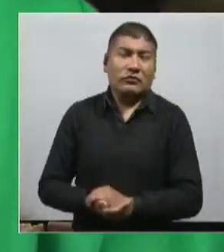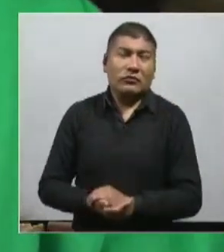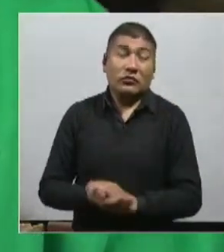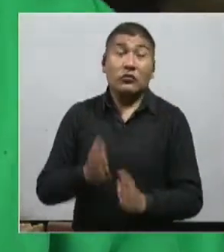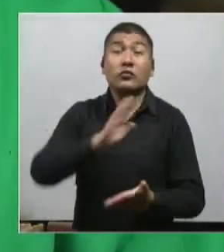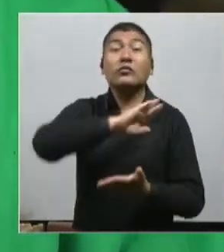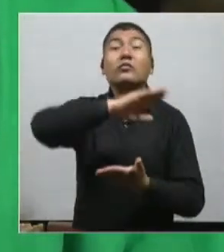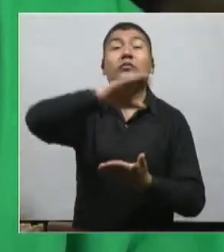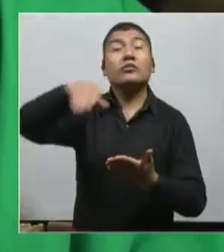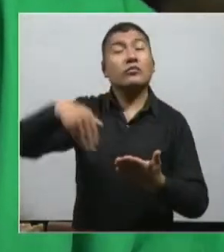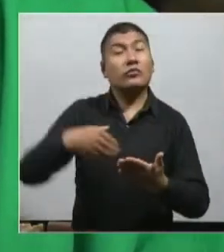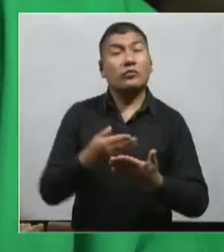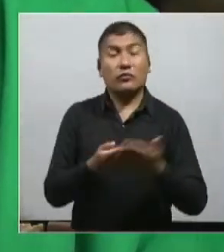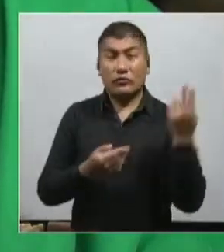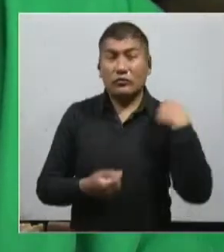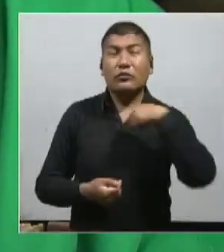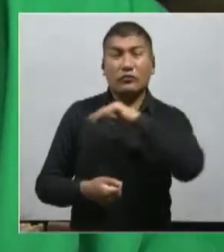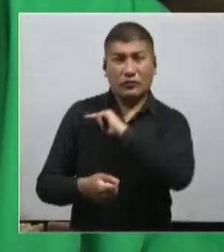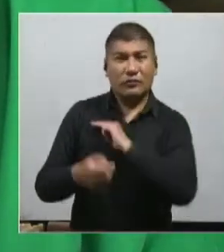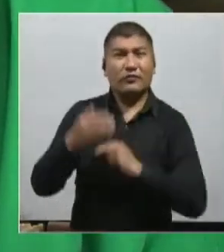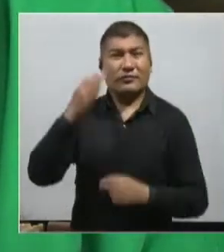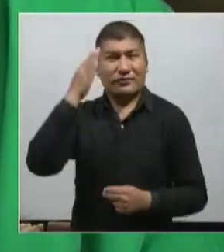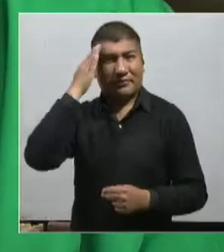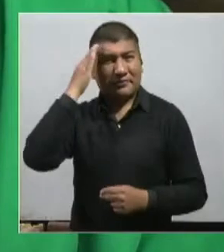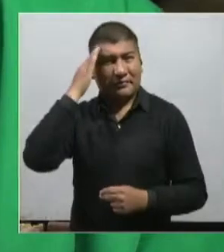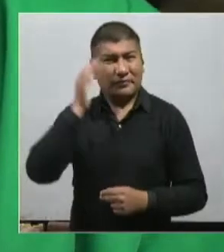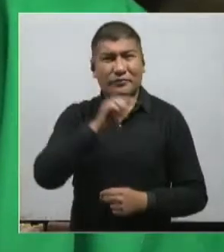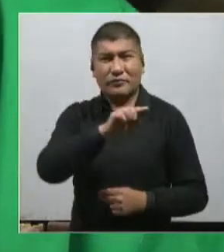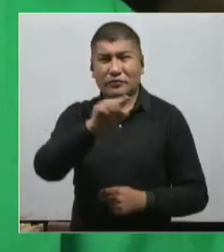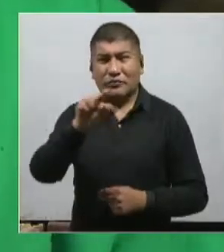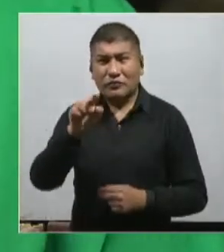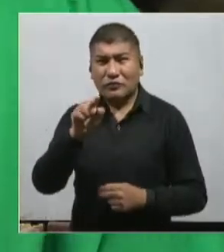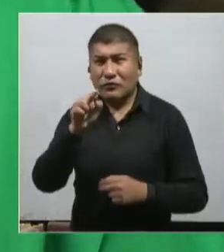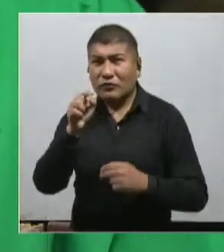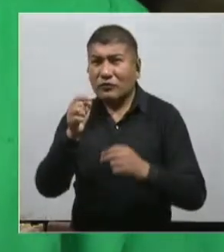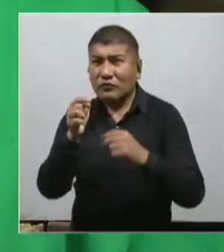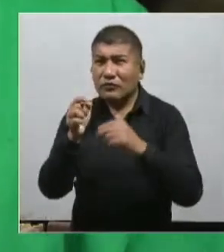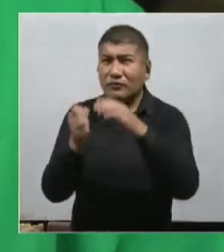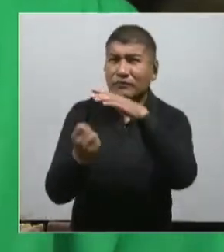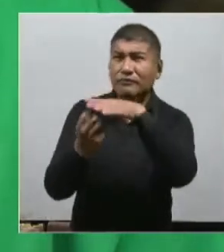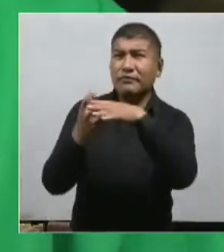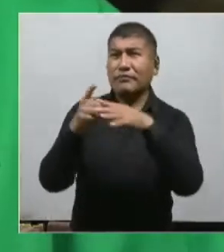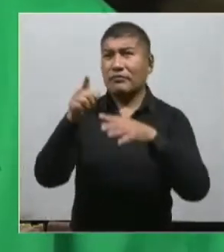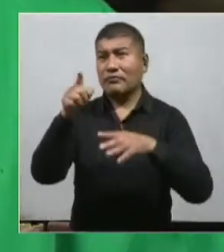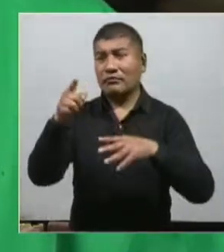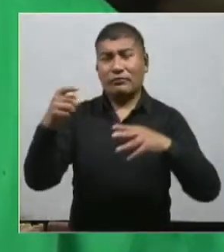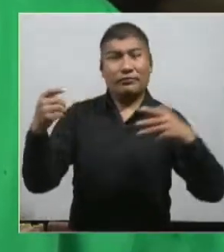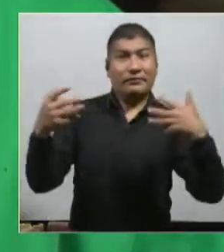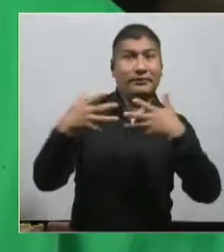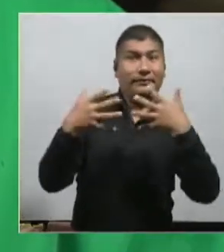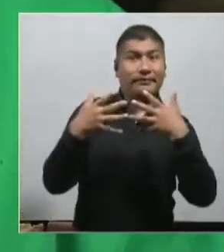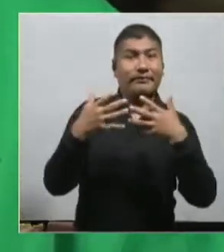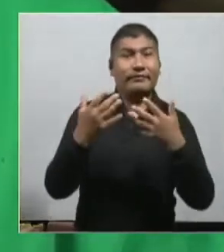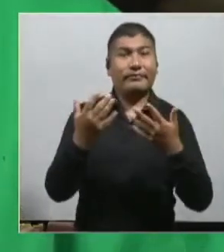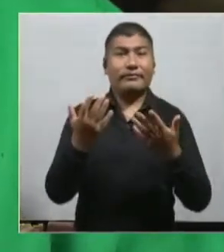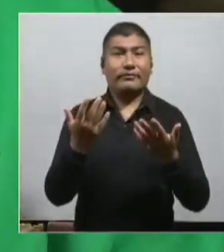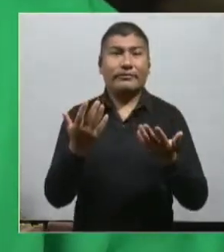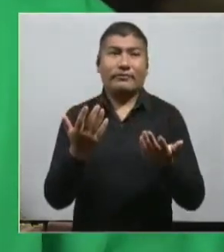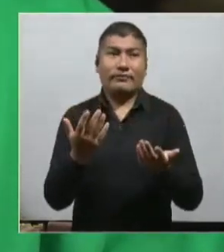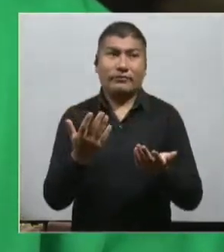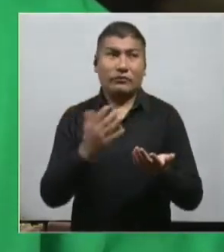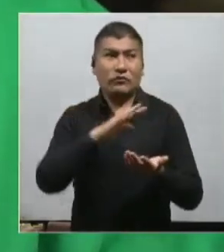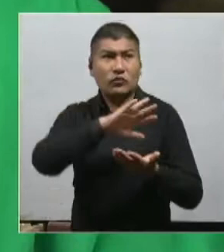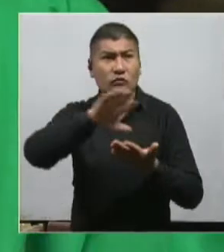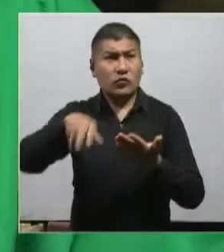Todos nosotros sabemos que suceden cosas que nos hacen temer. Ante todo lo